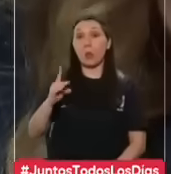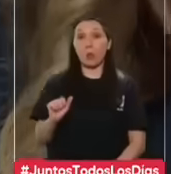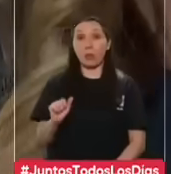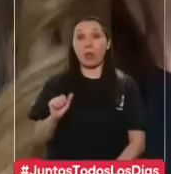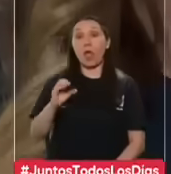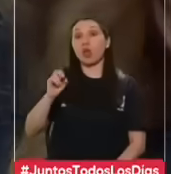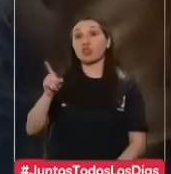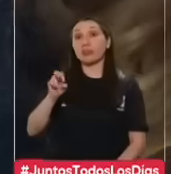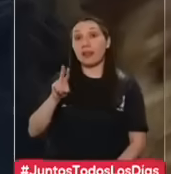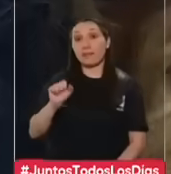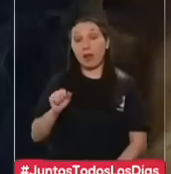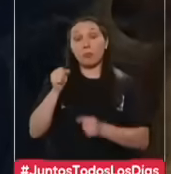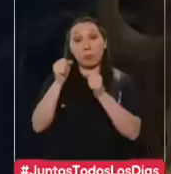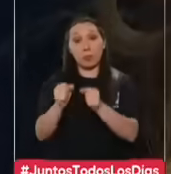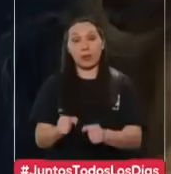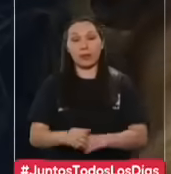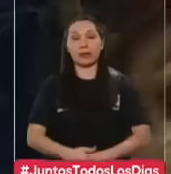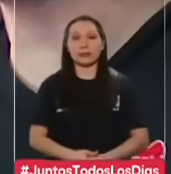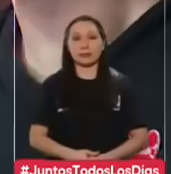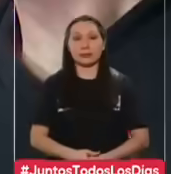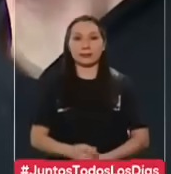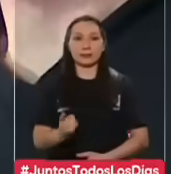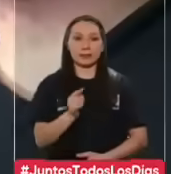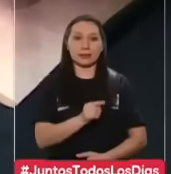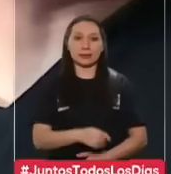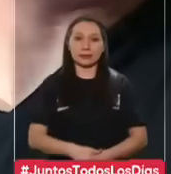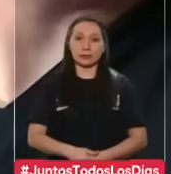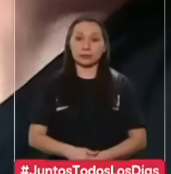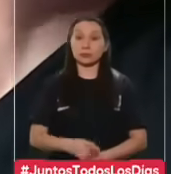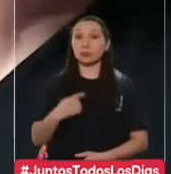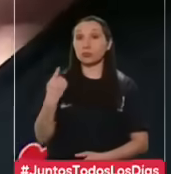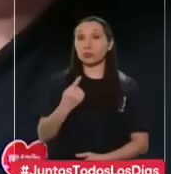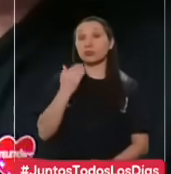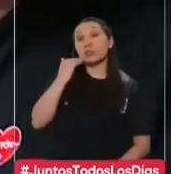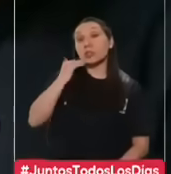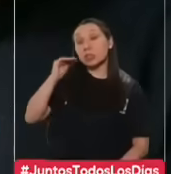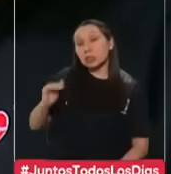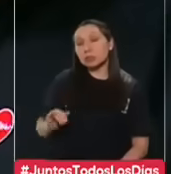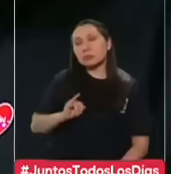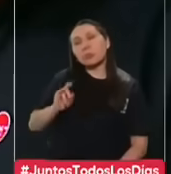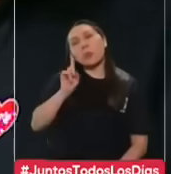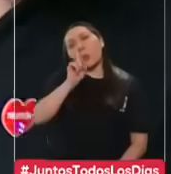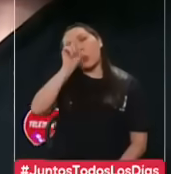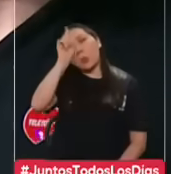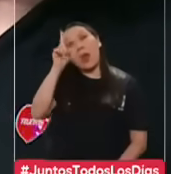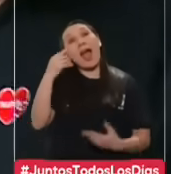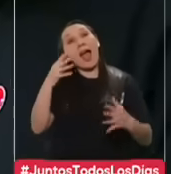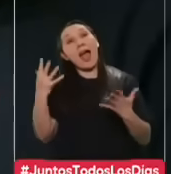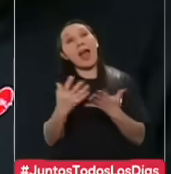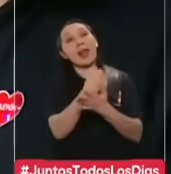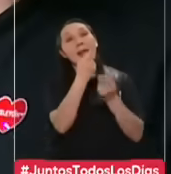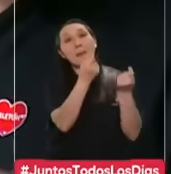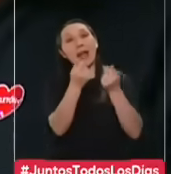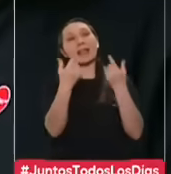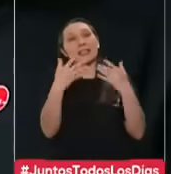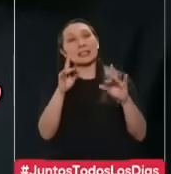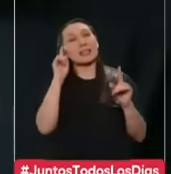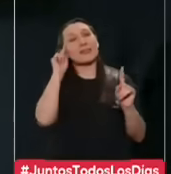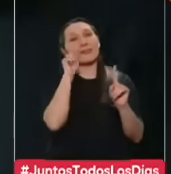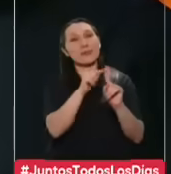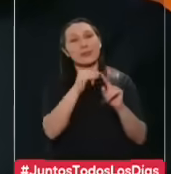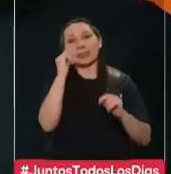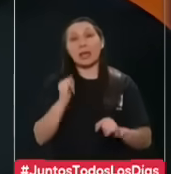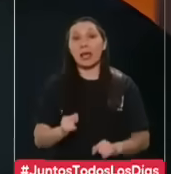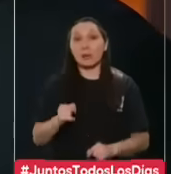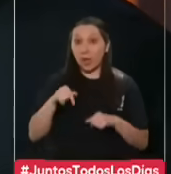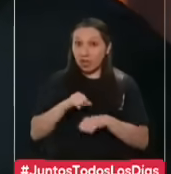puede. Es devastador porque en el fondo, uno cuando niño está acostumbrado a siempre ver, oh, llegamos a la meta, no, sí, llegamos y siempre se